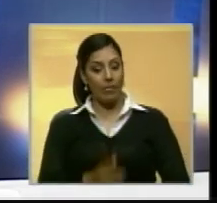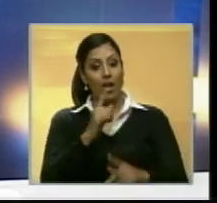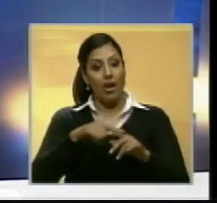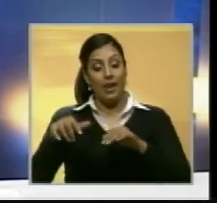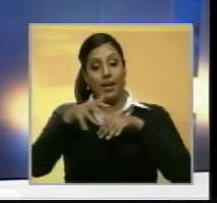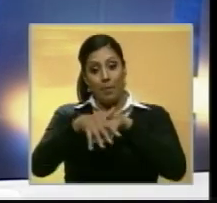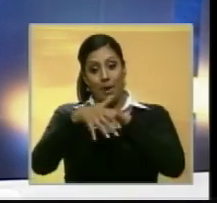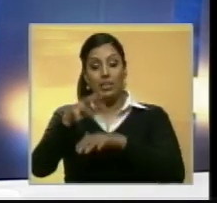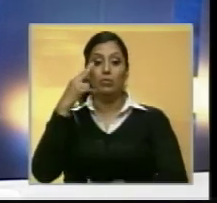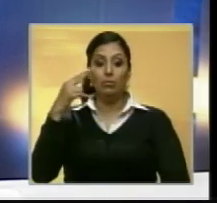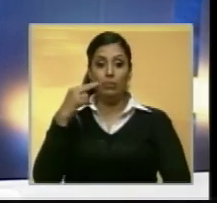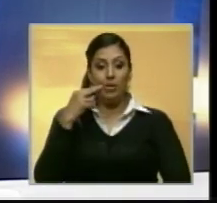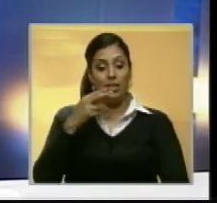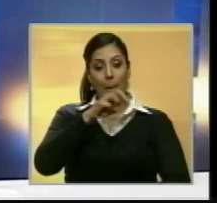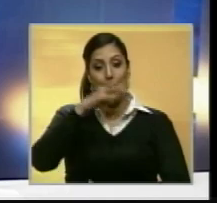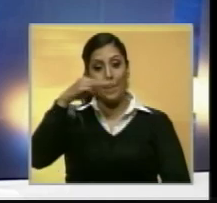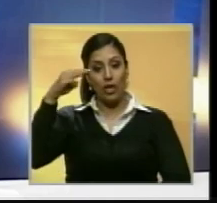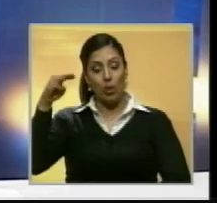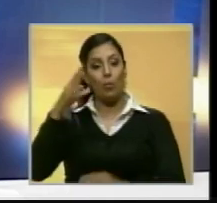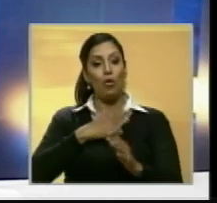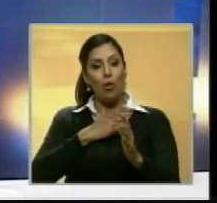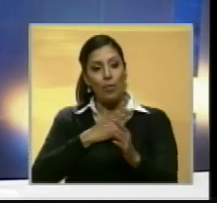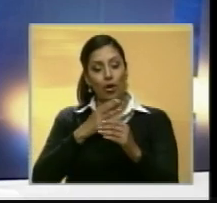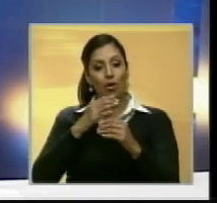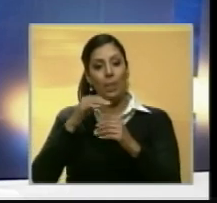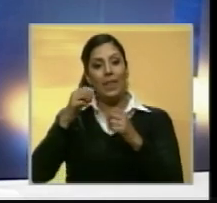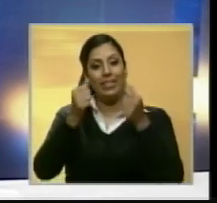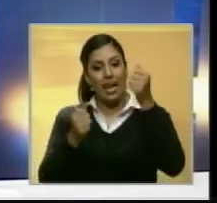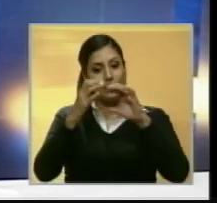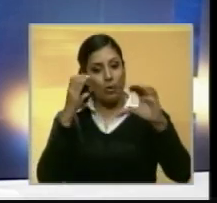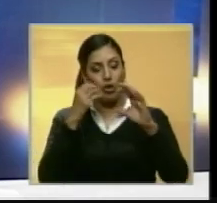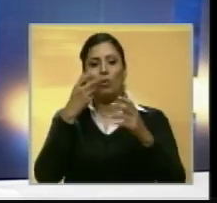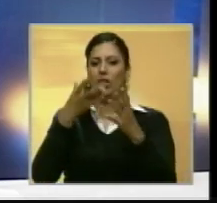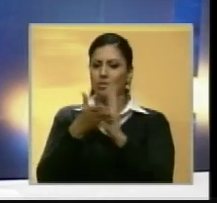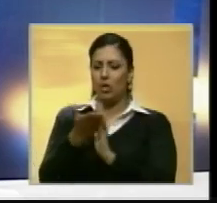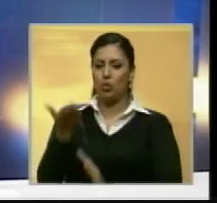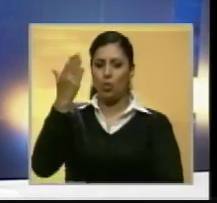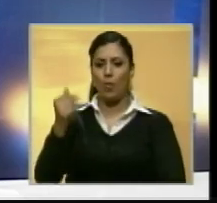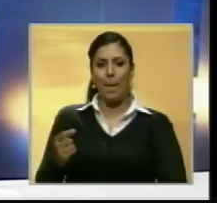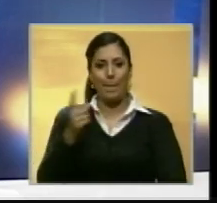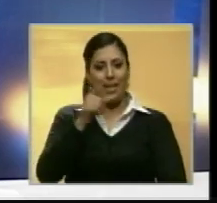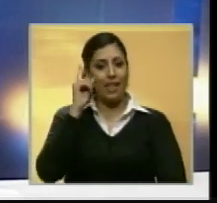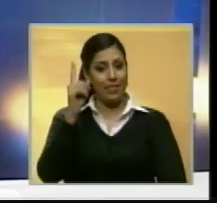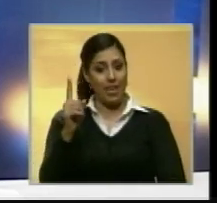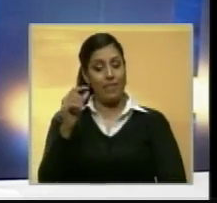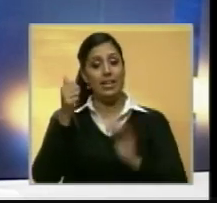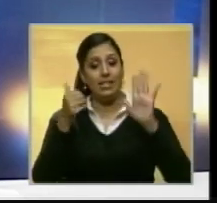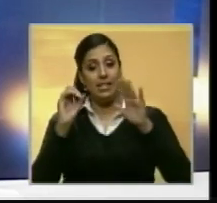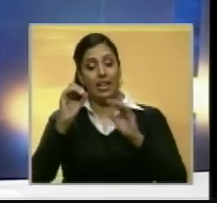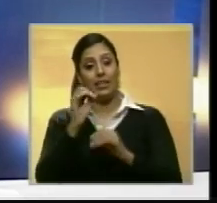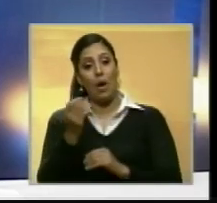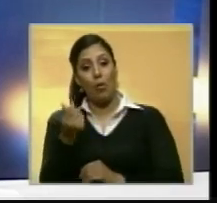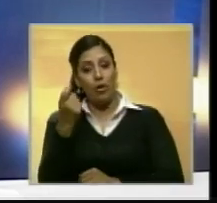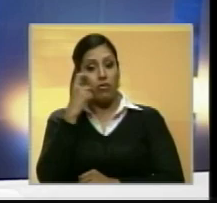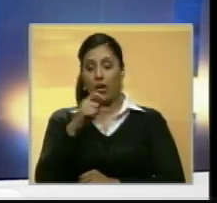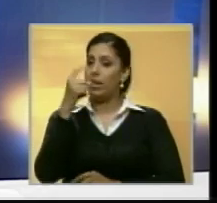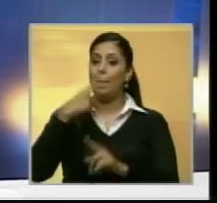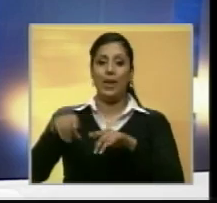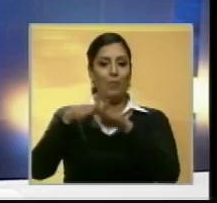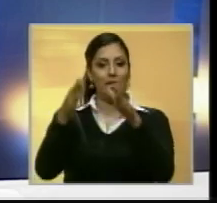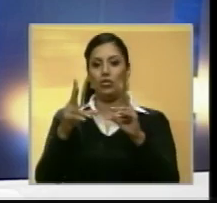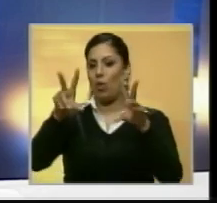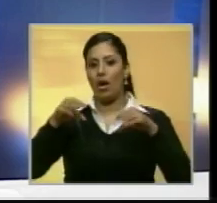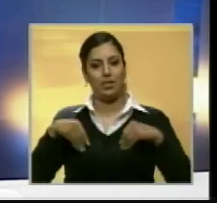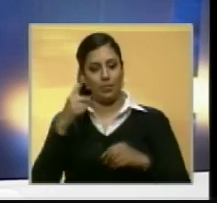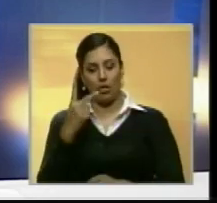El Movimiento Bolivariano Metropolitano de Transporte fija posición acerca de este aumento de pasaje exigido por sectores privados de este gremio.